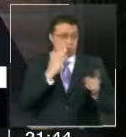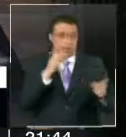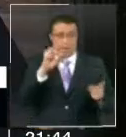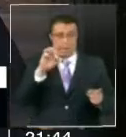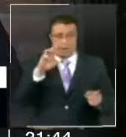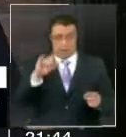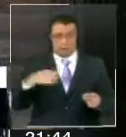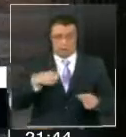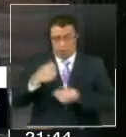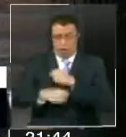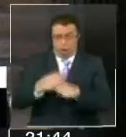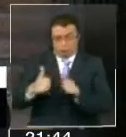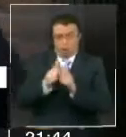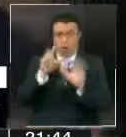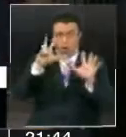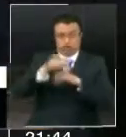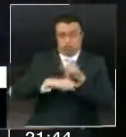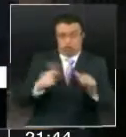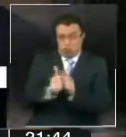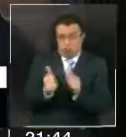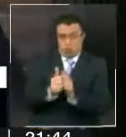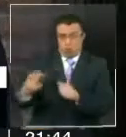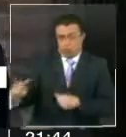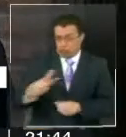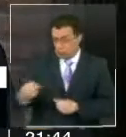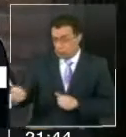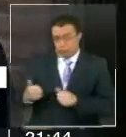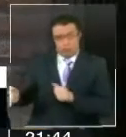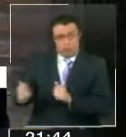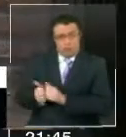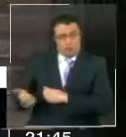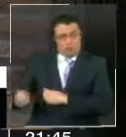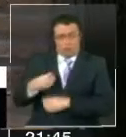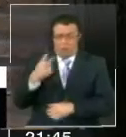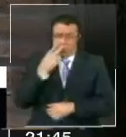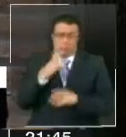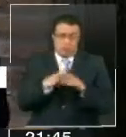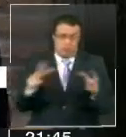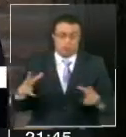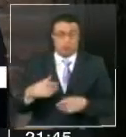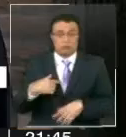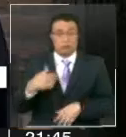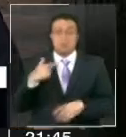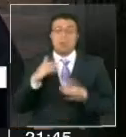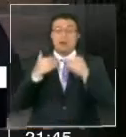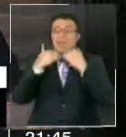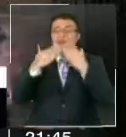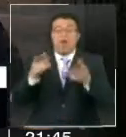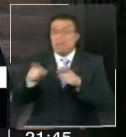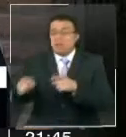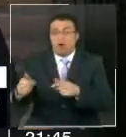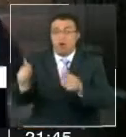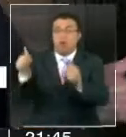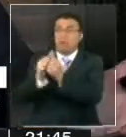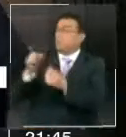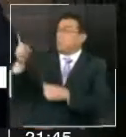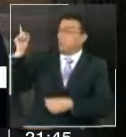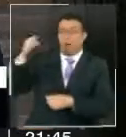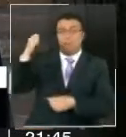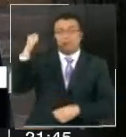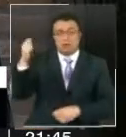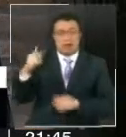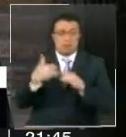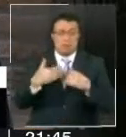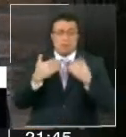trabajó 8 años conmigo, 8 años en el escritorio al lado, así que la conozco mucho. Y me da lo mismo si es cercana al expresidente